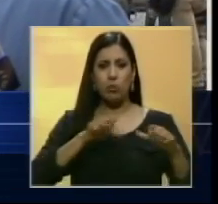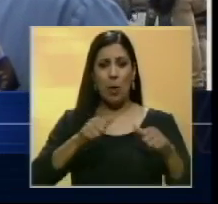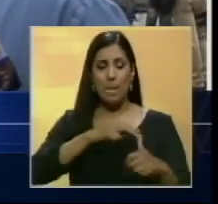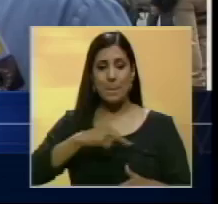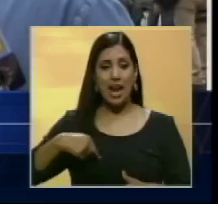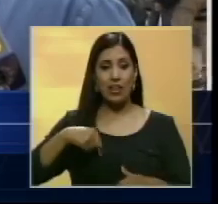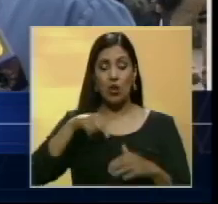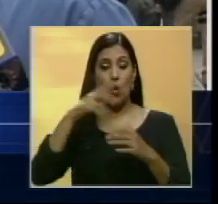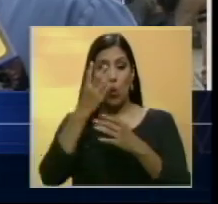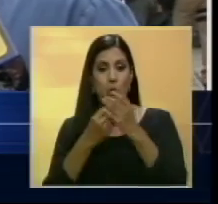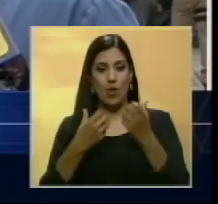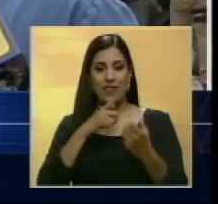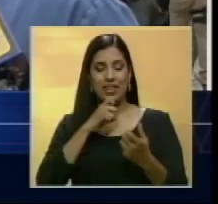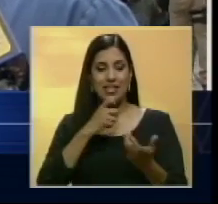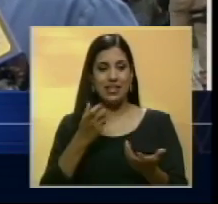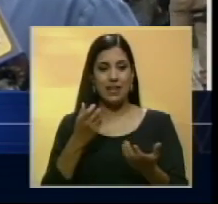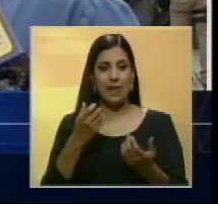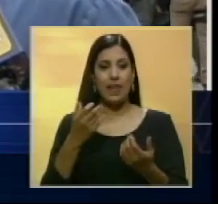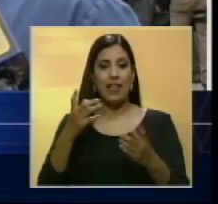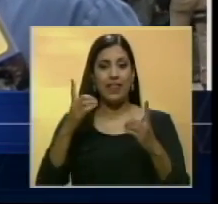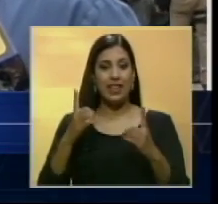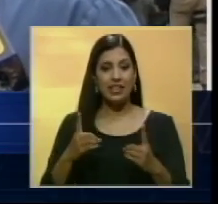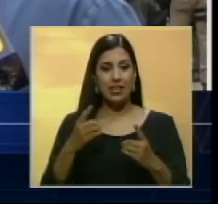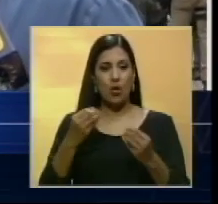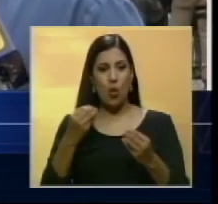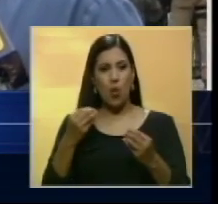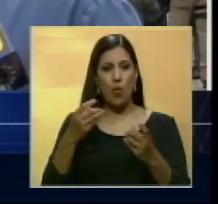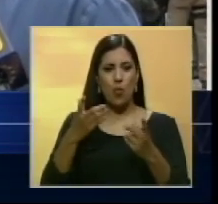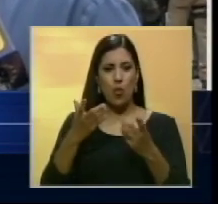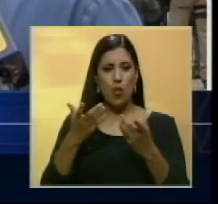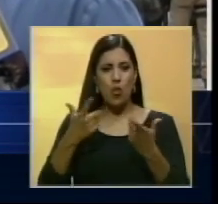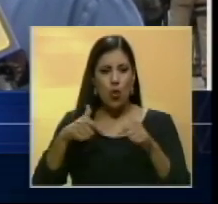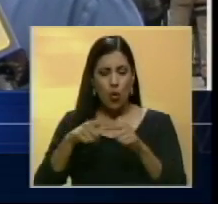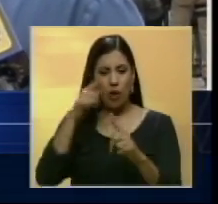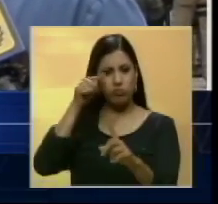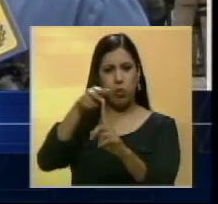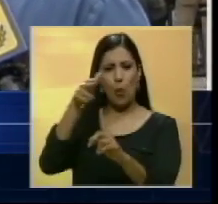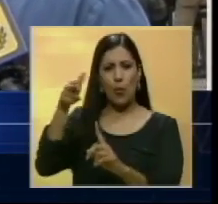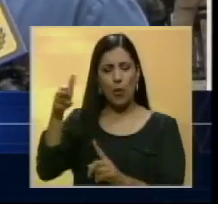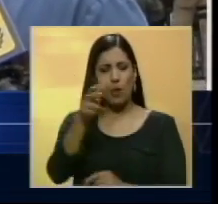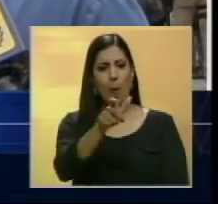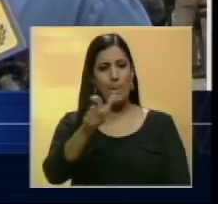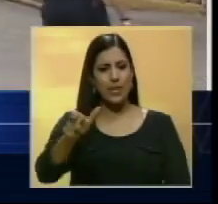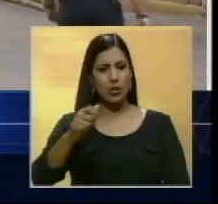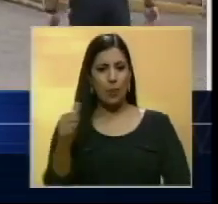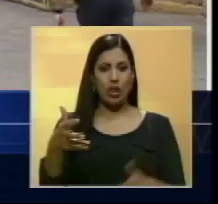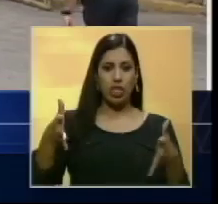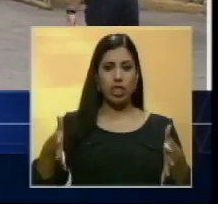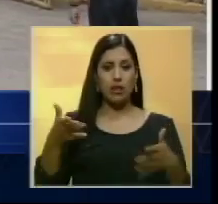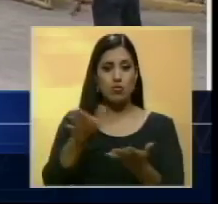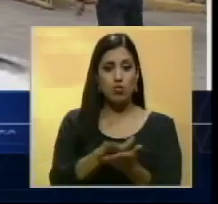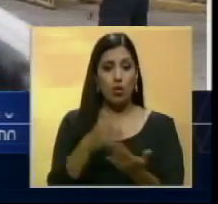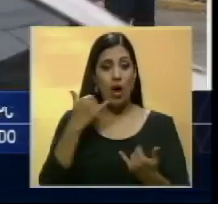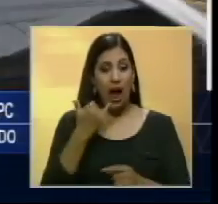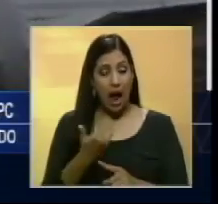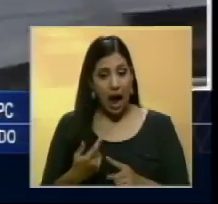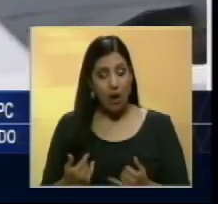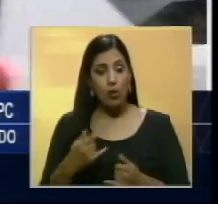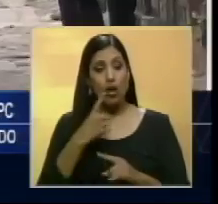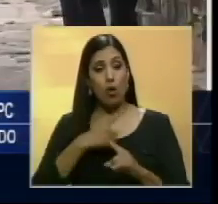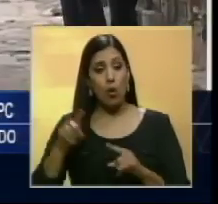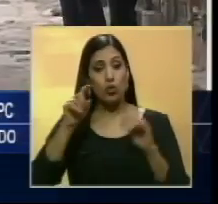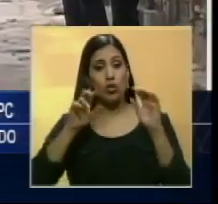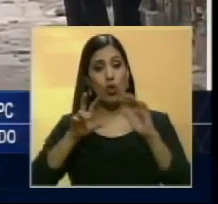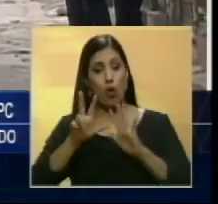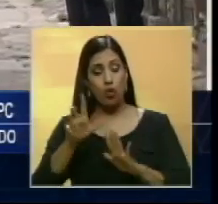ahí no podían evadirse, es cuando deciden buscar la zona y enfrentan a los funcionarios que estaban allí. De los 8 antisociales que se